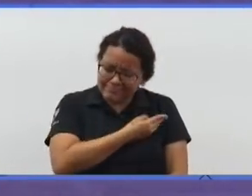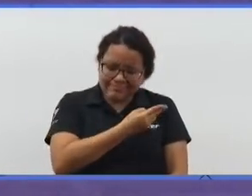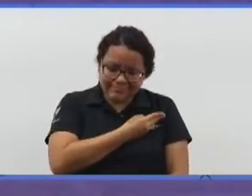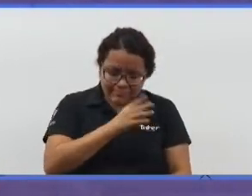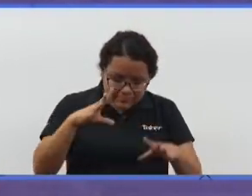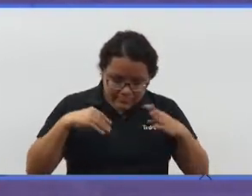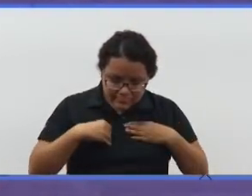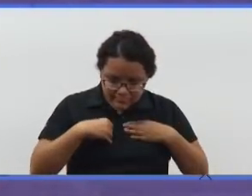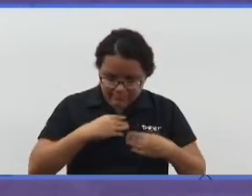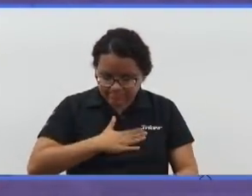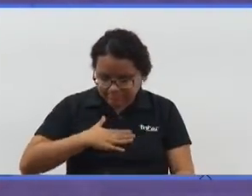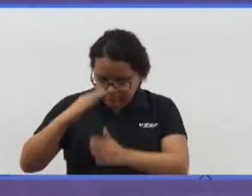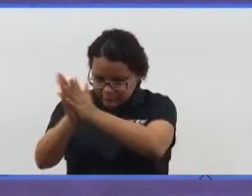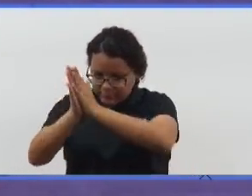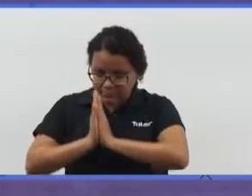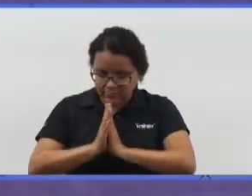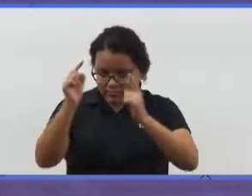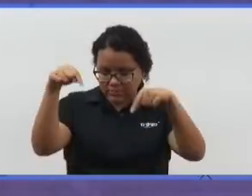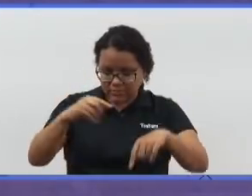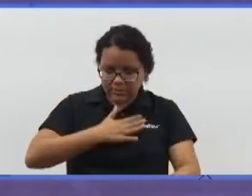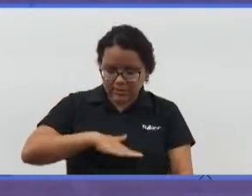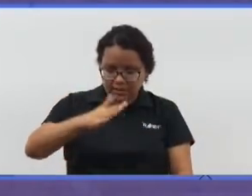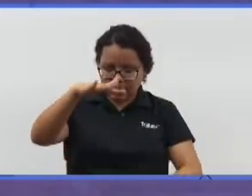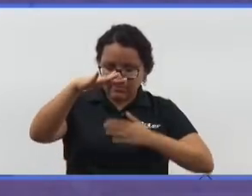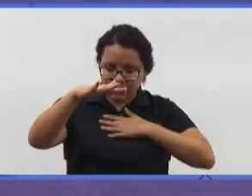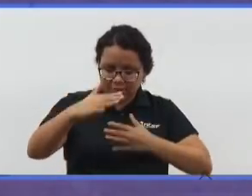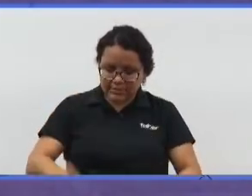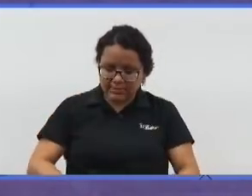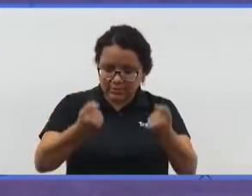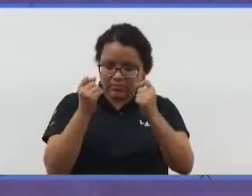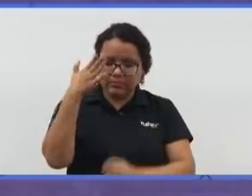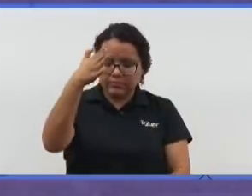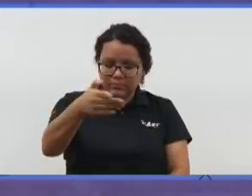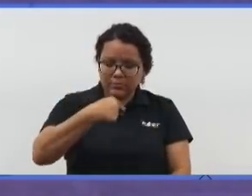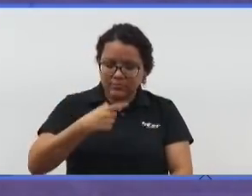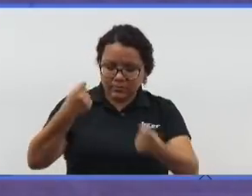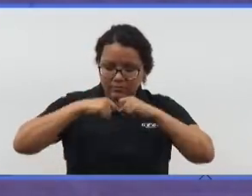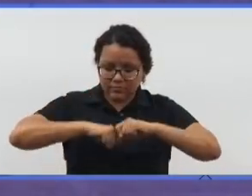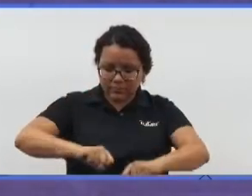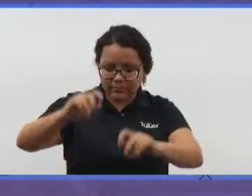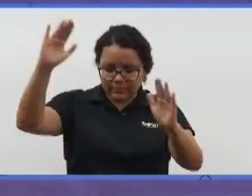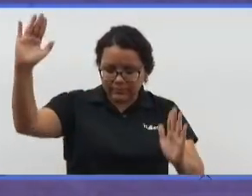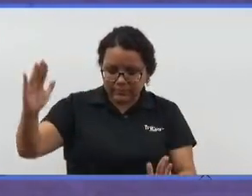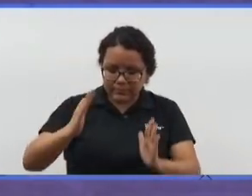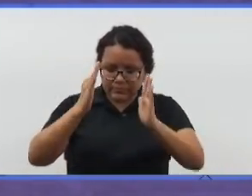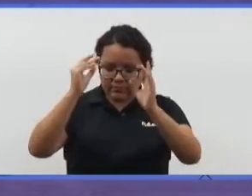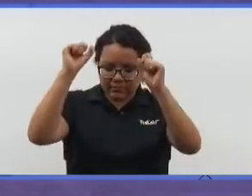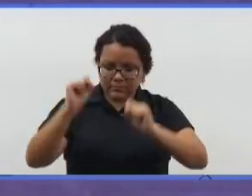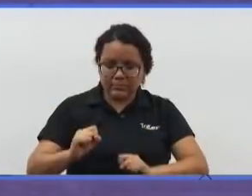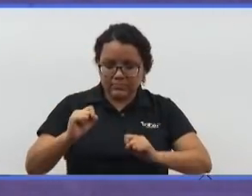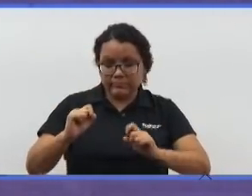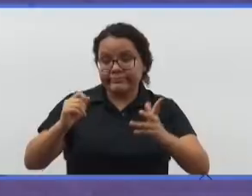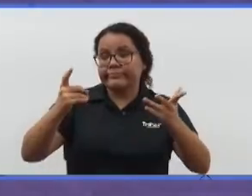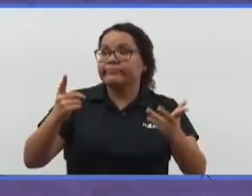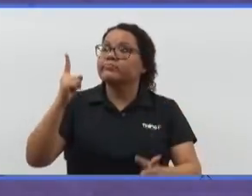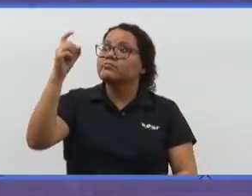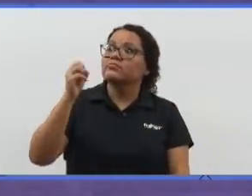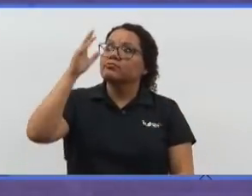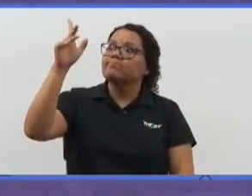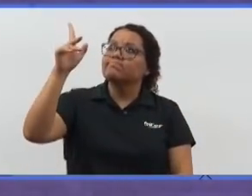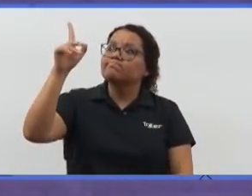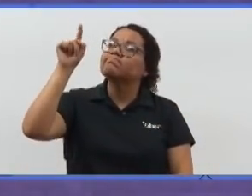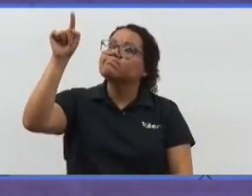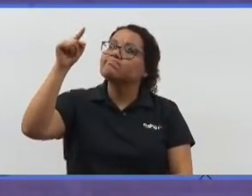perdóname salva mi alma hoy para cuando yo muera puede estar en tu presencia porque en cristo jesús hoy te